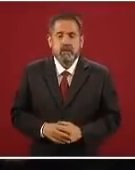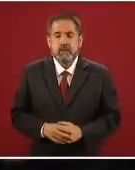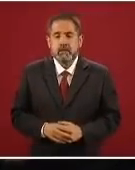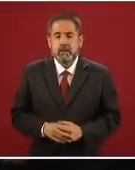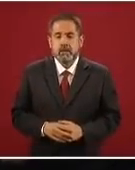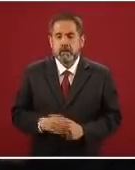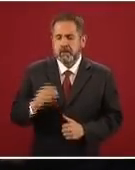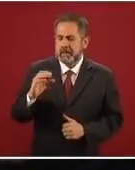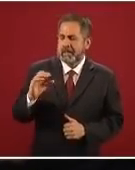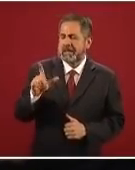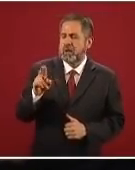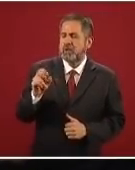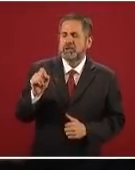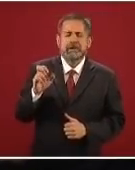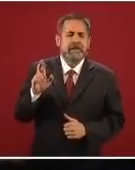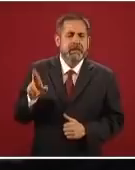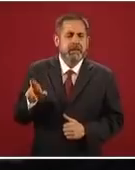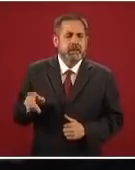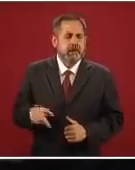Clausel,